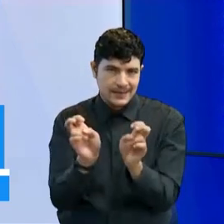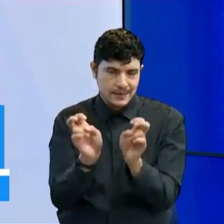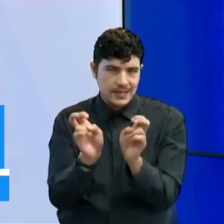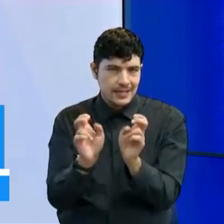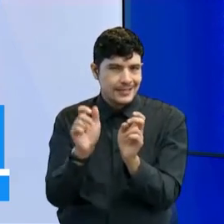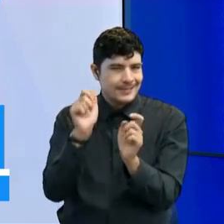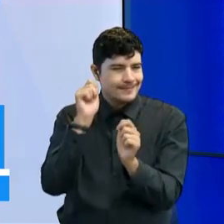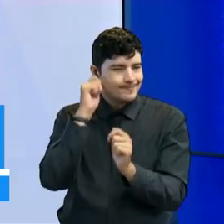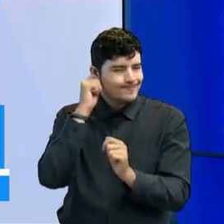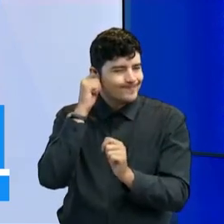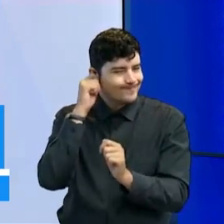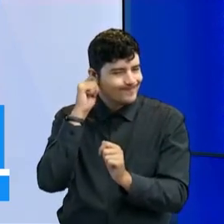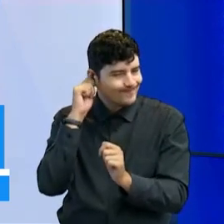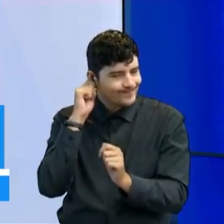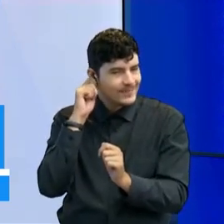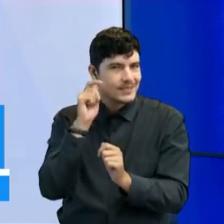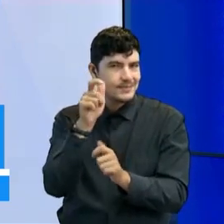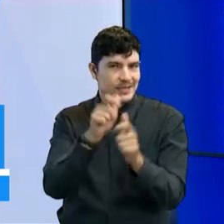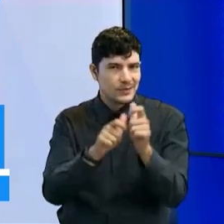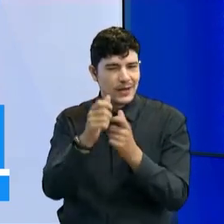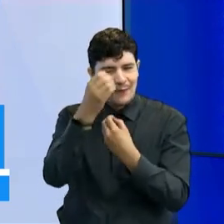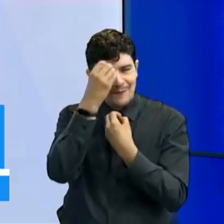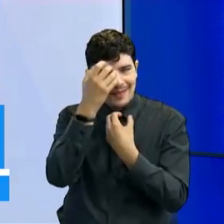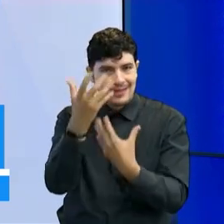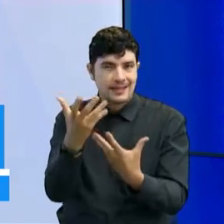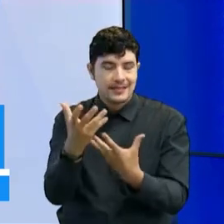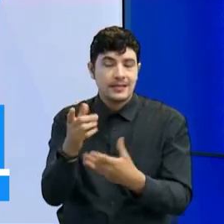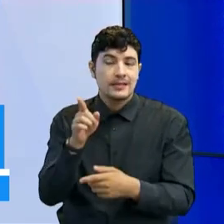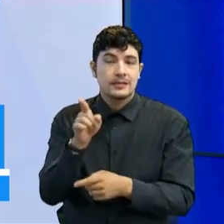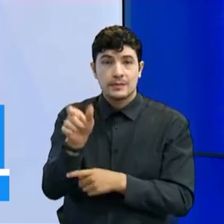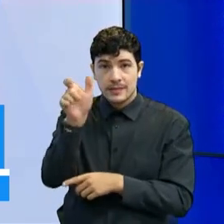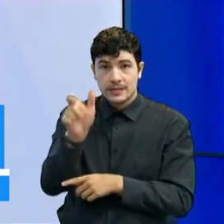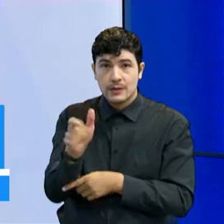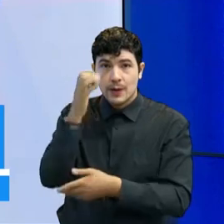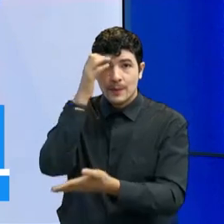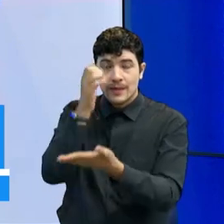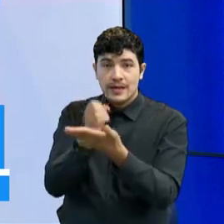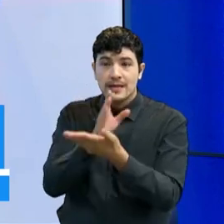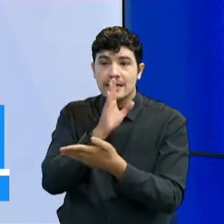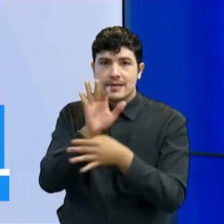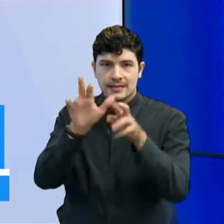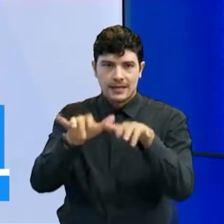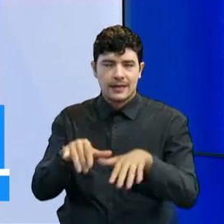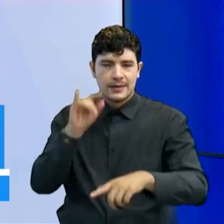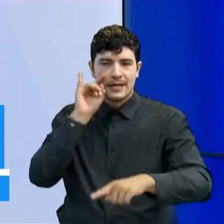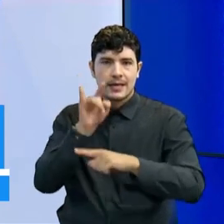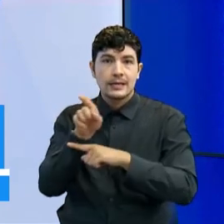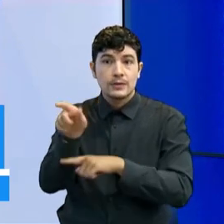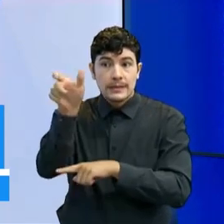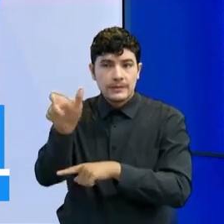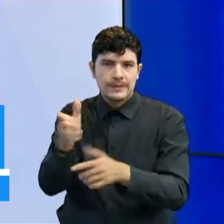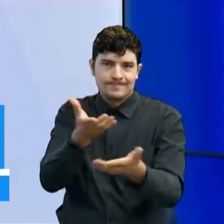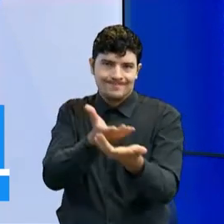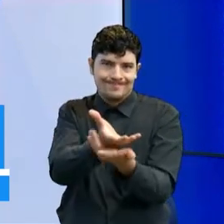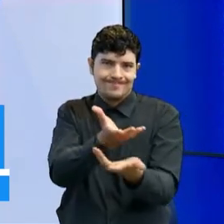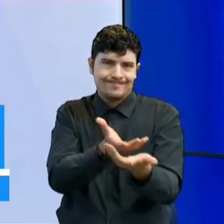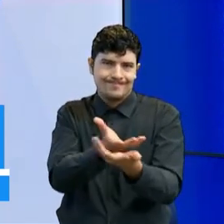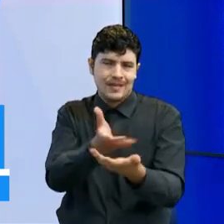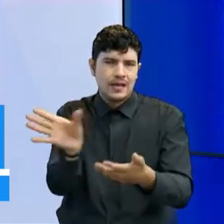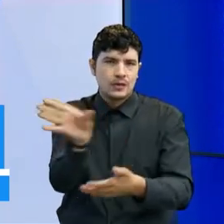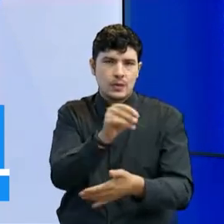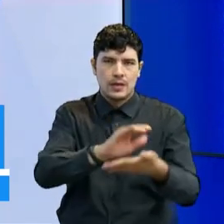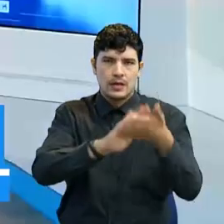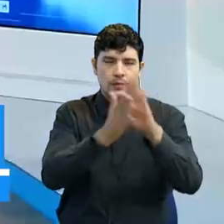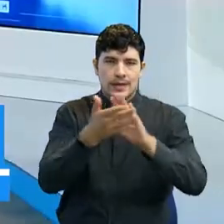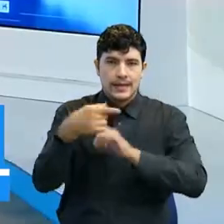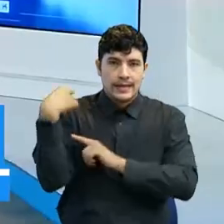medio del aislamiento obligatorio, habló para el Ente Ciudadano el secretario del Interior, y esta es la recomendación que hace hoy a toda la comunidad